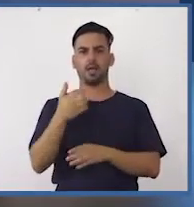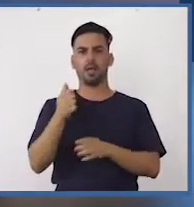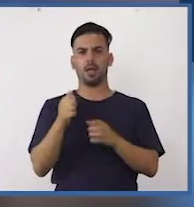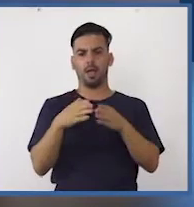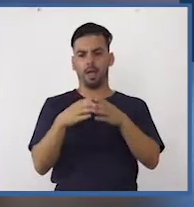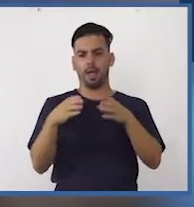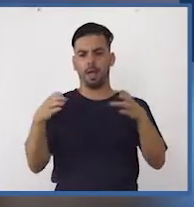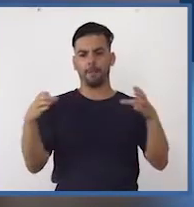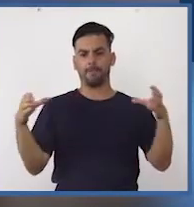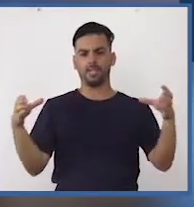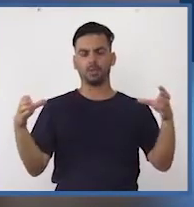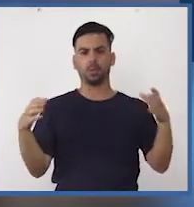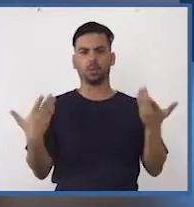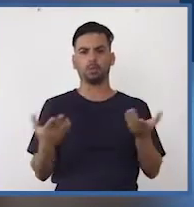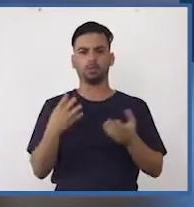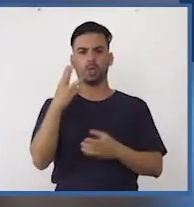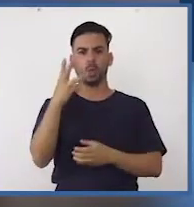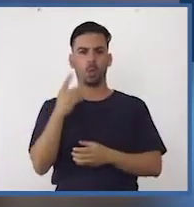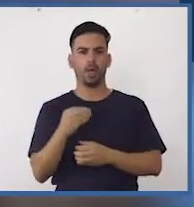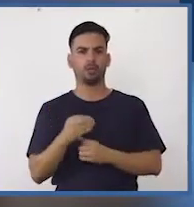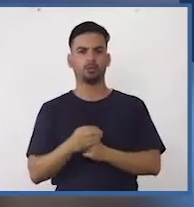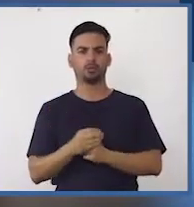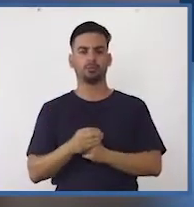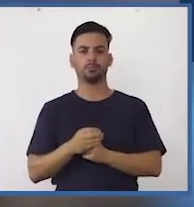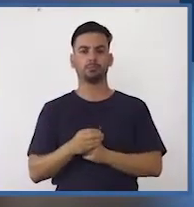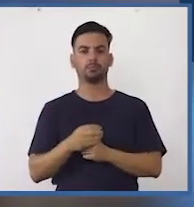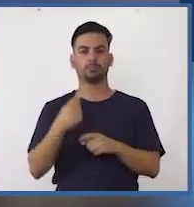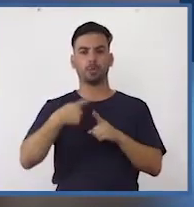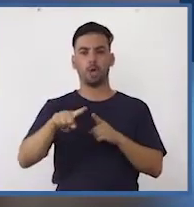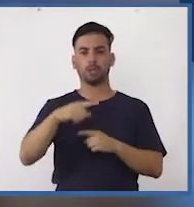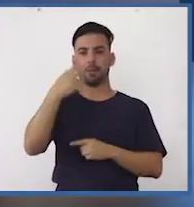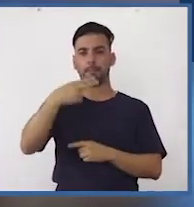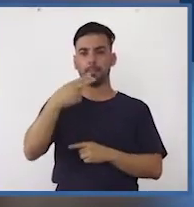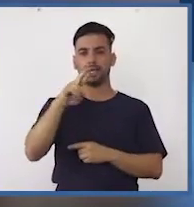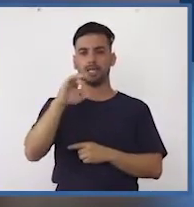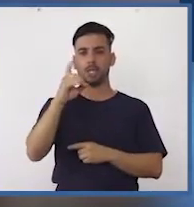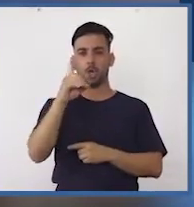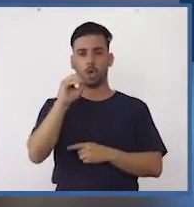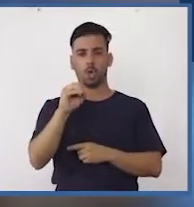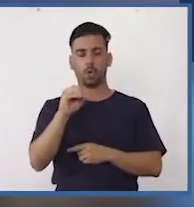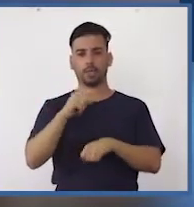que toma, ¿no verdad? Y dijimos que periodo es el tiempo que demora en realizar una oscilación completa.